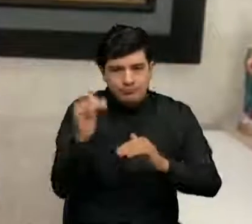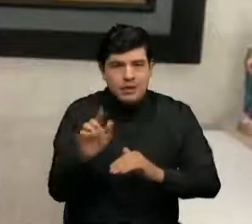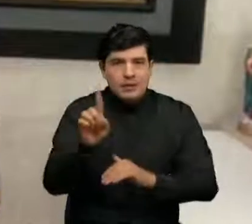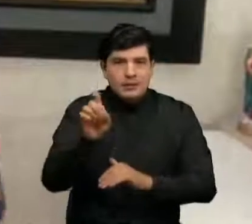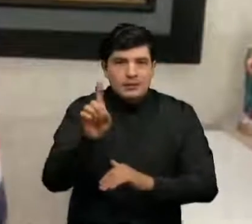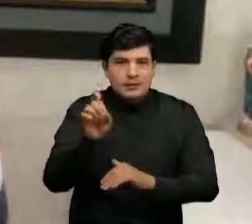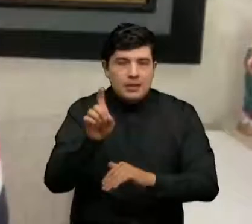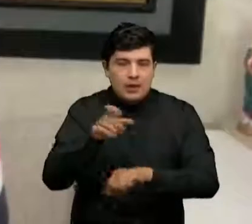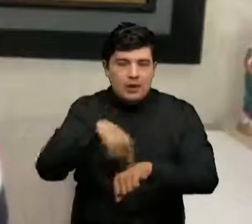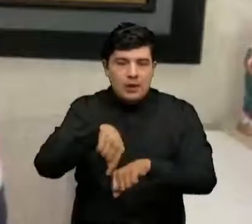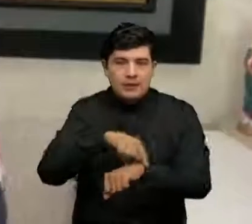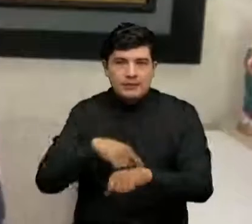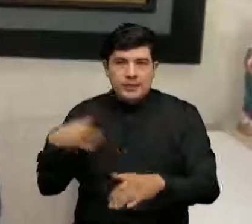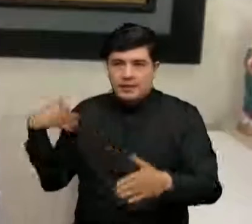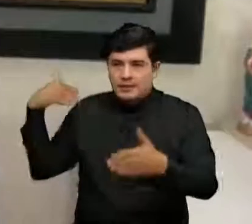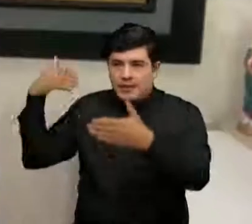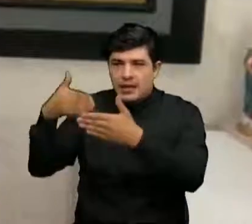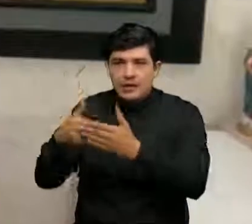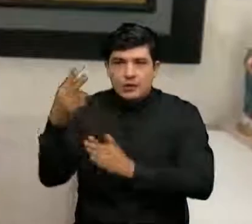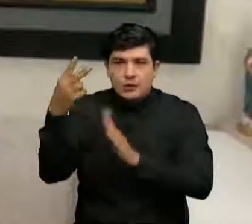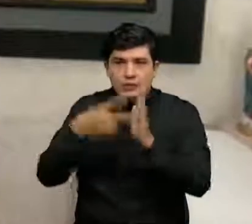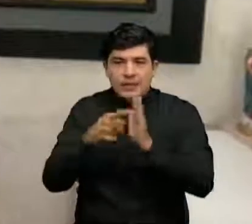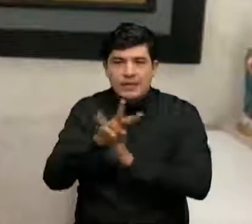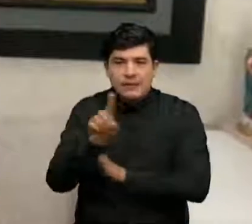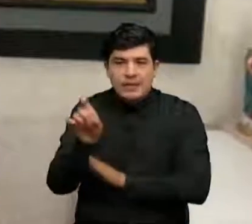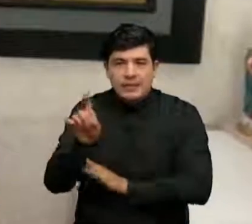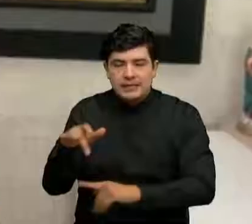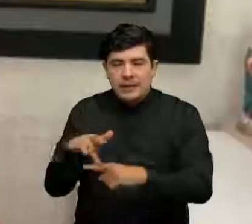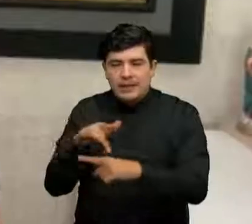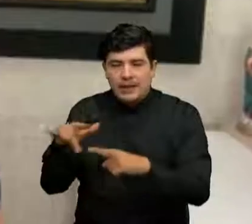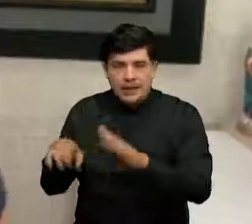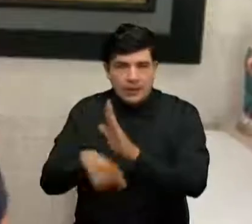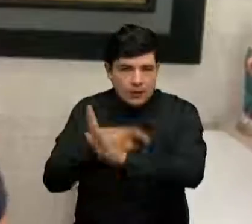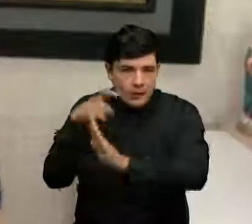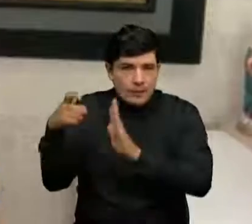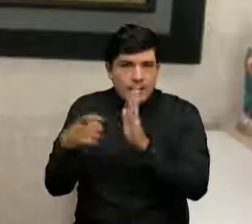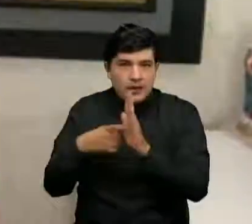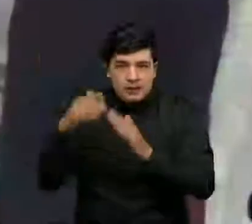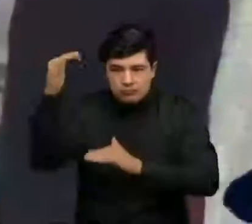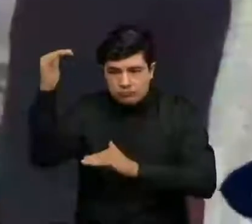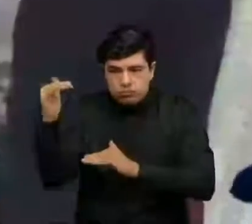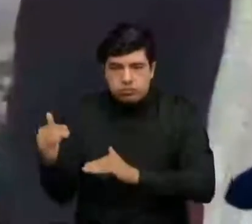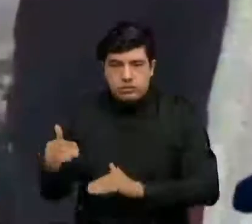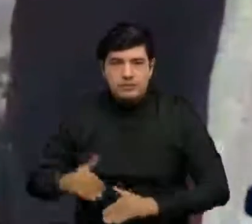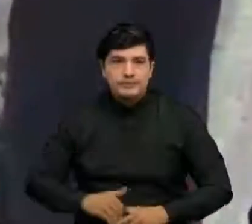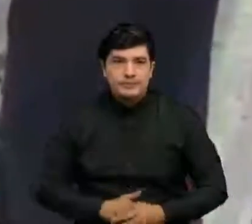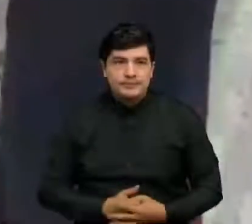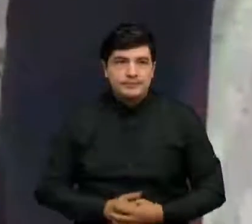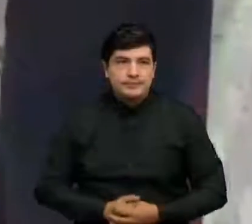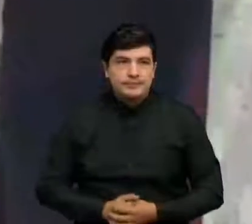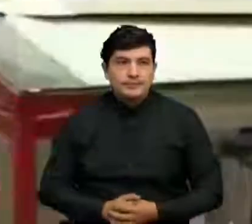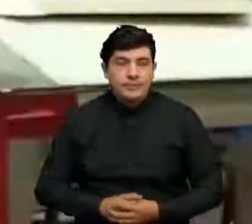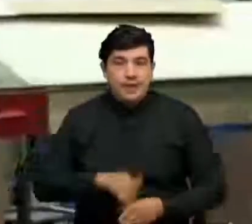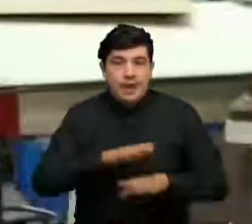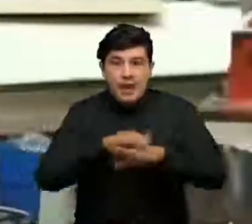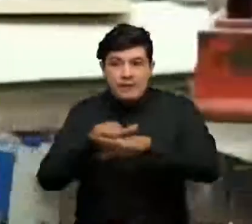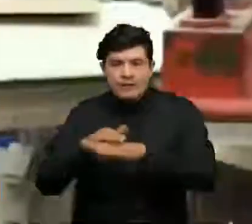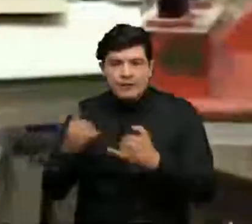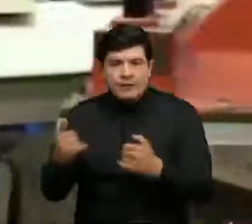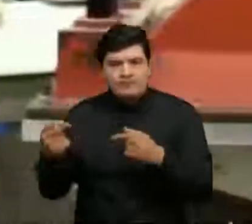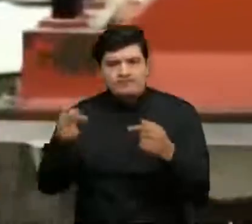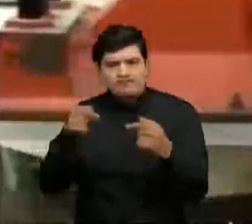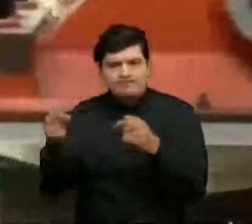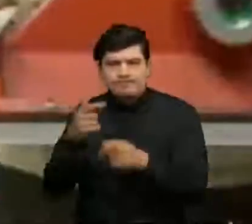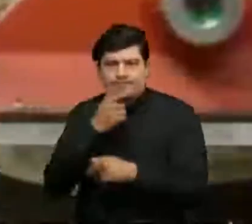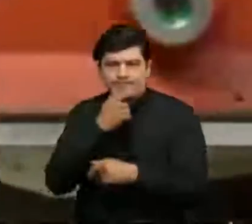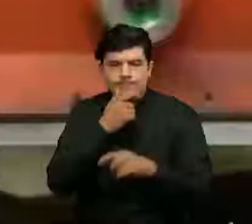el 2026 se implementaría como tal la reducción total de 6 horas. El anuncio abrió una discusión entre